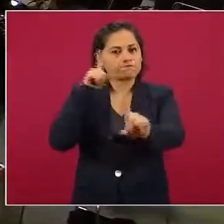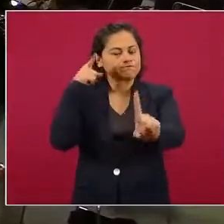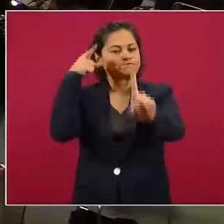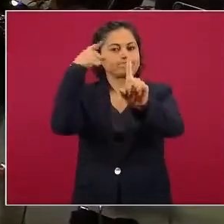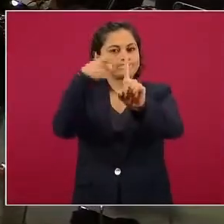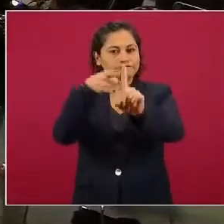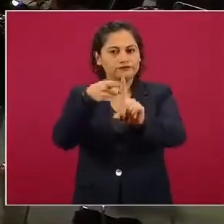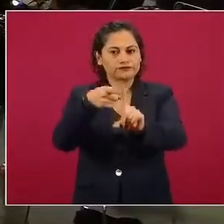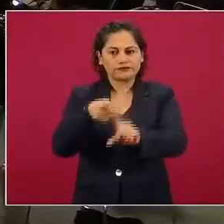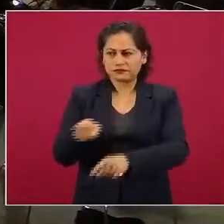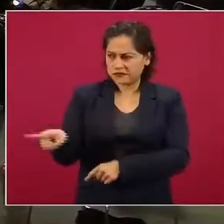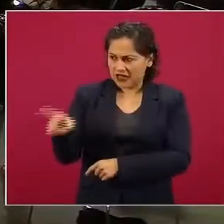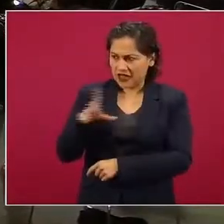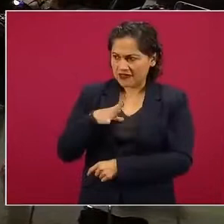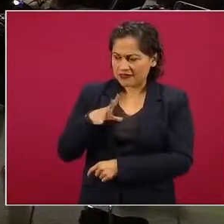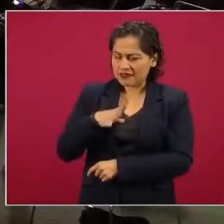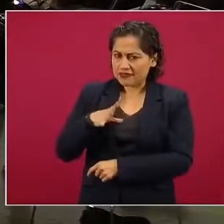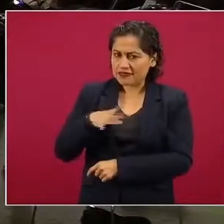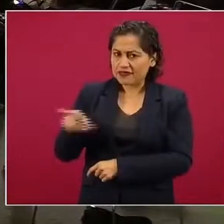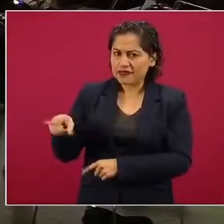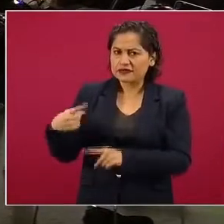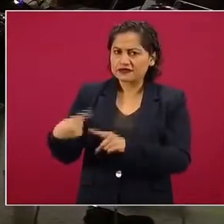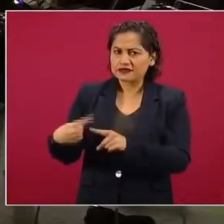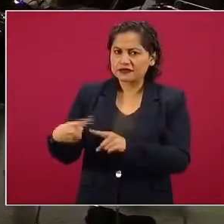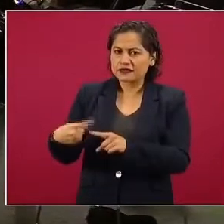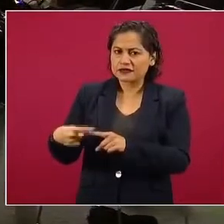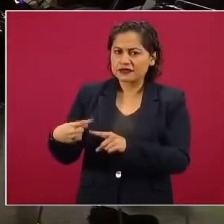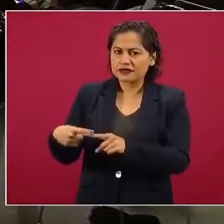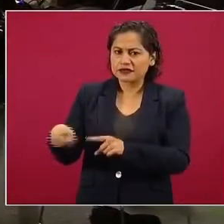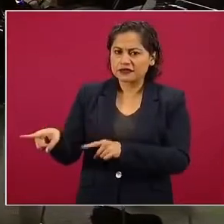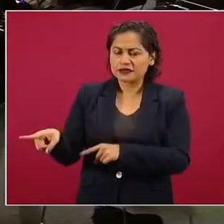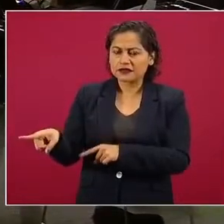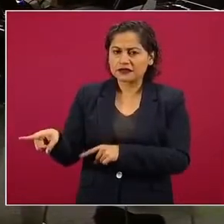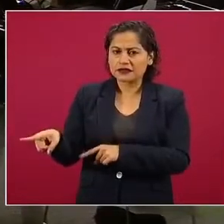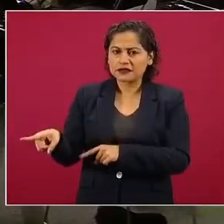conseguiste el de quién es?